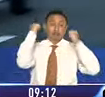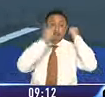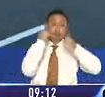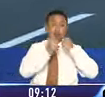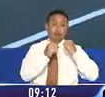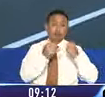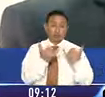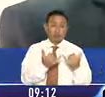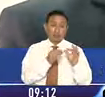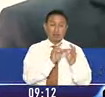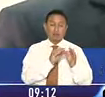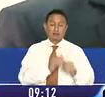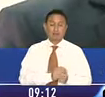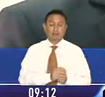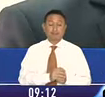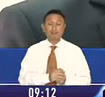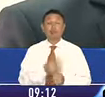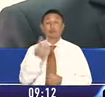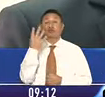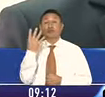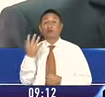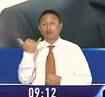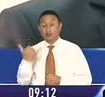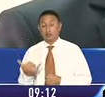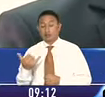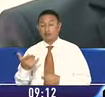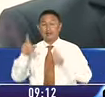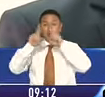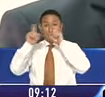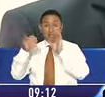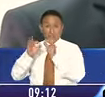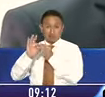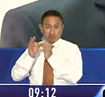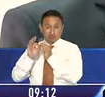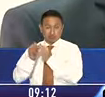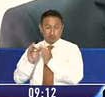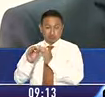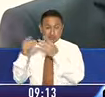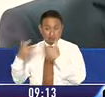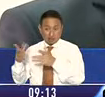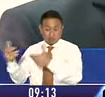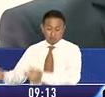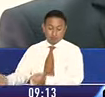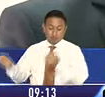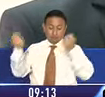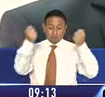ser reparados. 4 radares que estamos en proceso de que nos entreguen